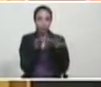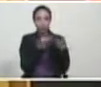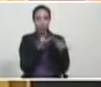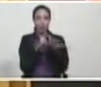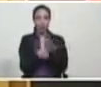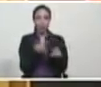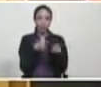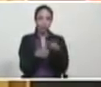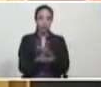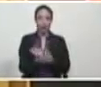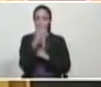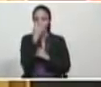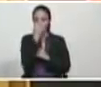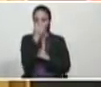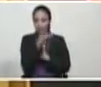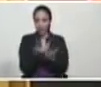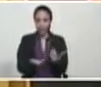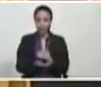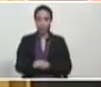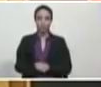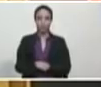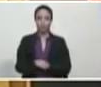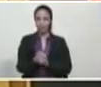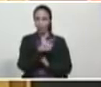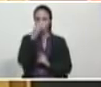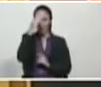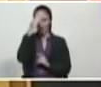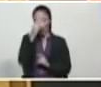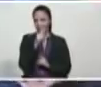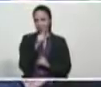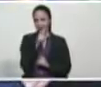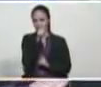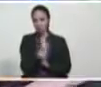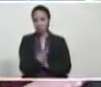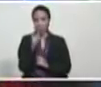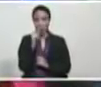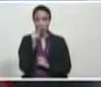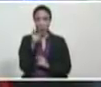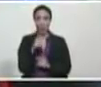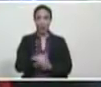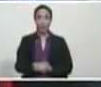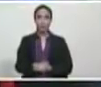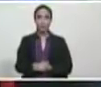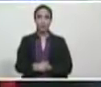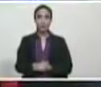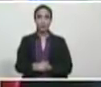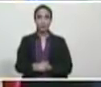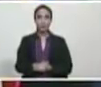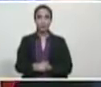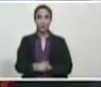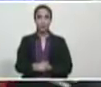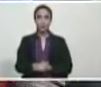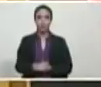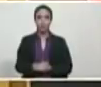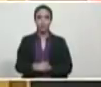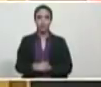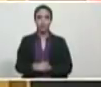por el payaso diabólico. Ustedes saben quién es el títere diabólico, ¿verdad? ¿Quién es el payaso diabólico?